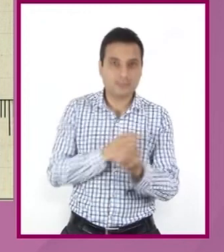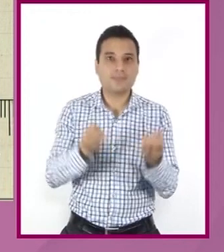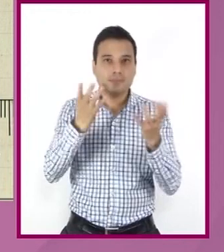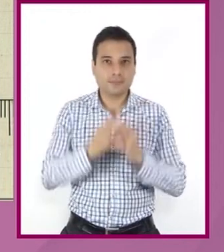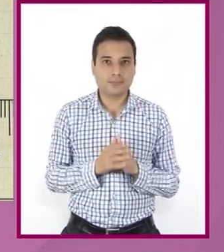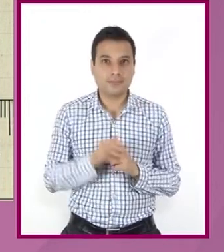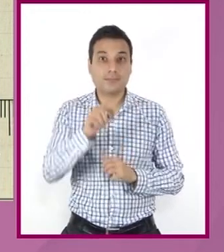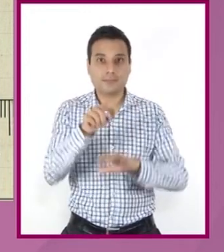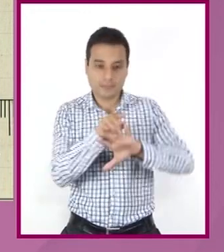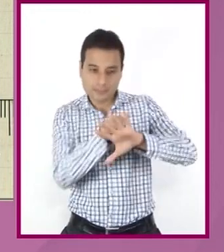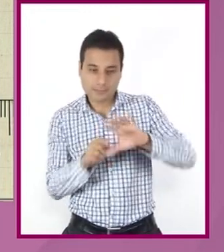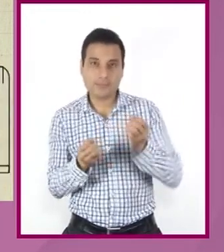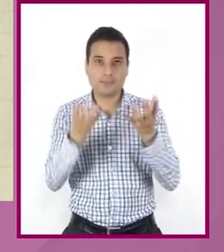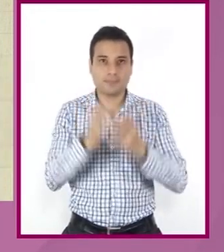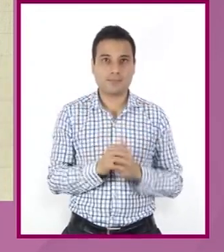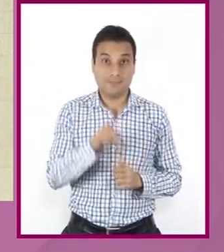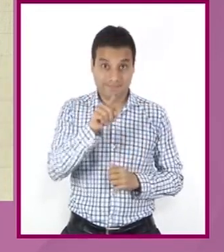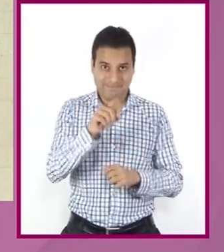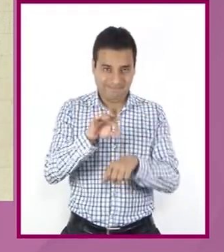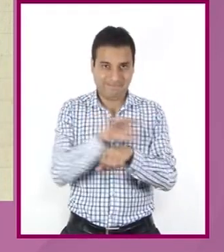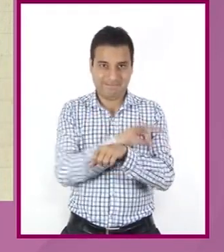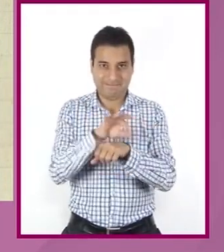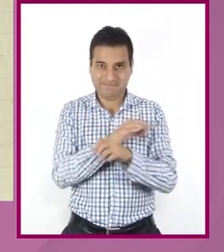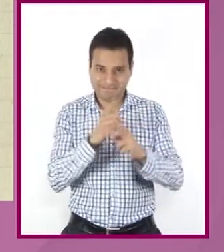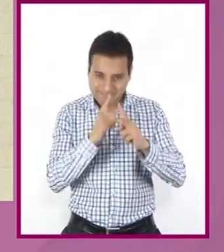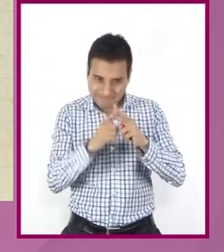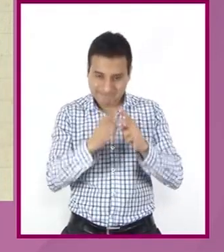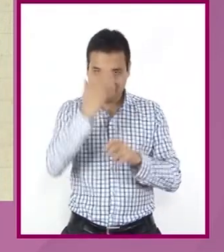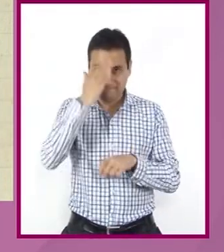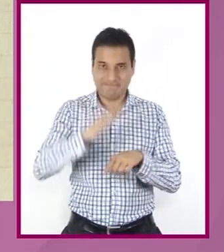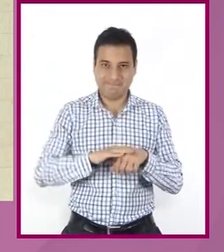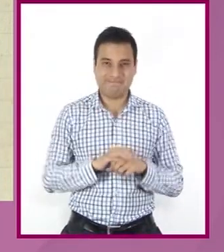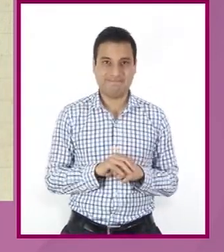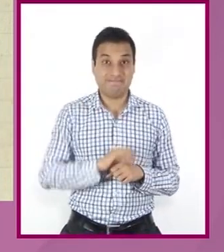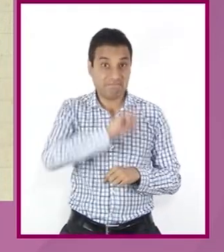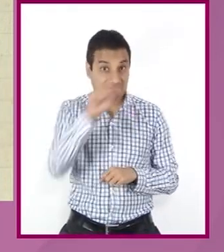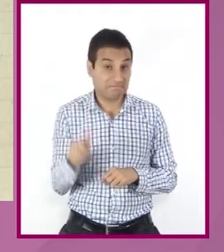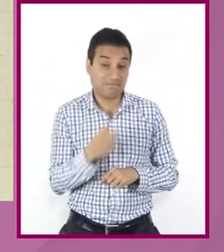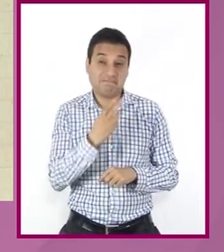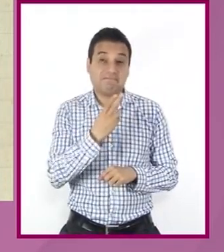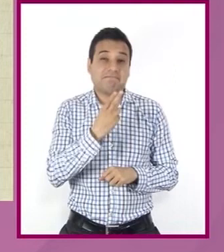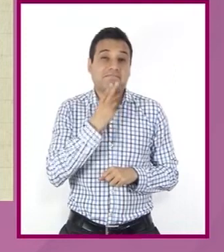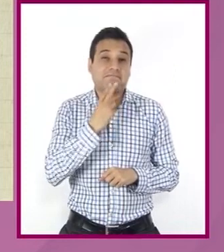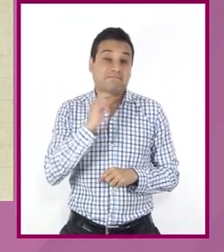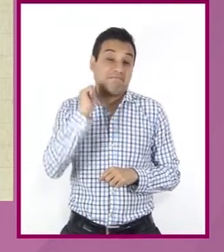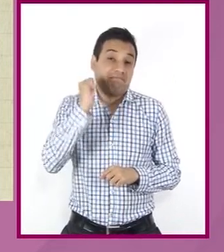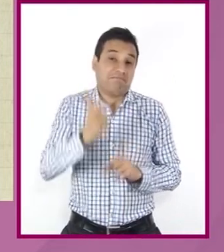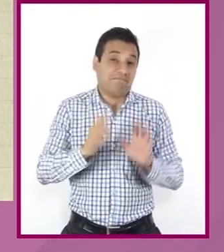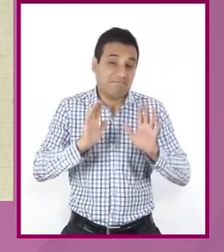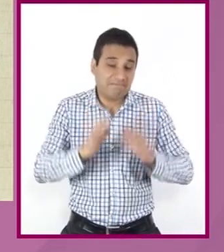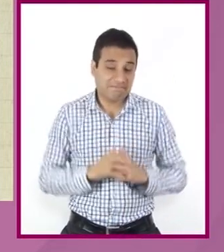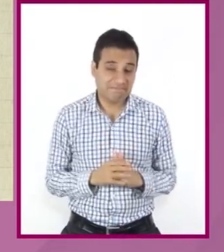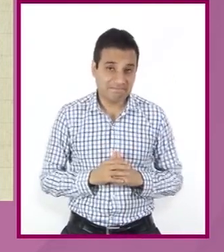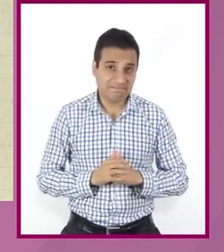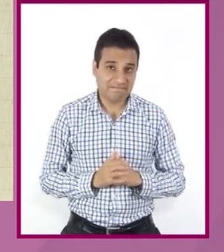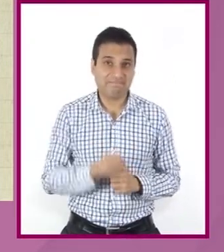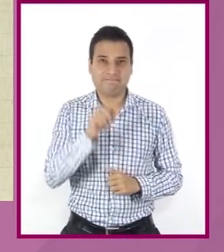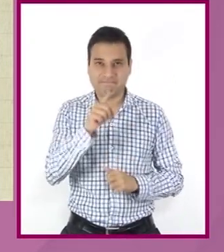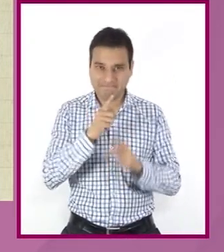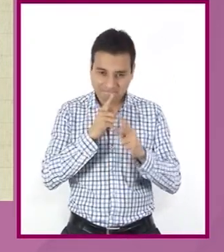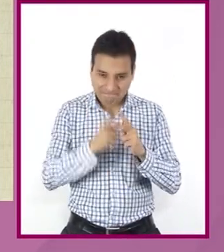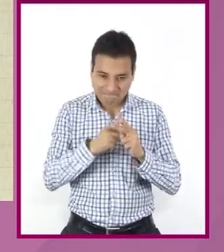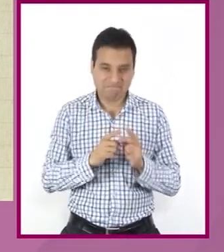todas estas longitudes con una regla y recuérdalas, porque te pueden servir en cualquier momento para tener una